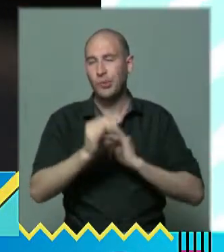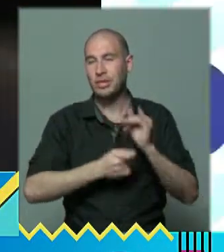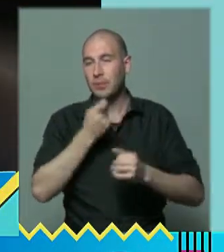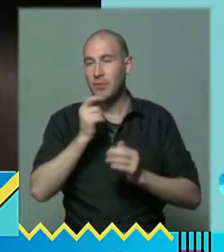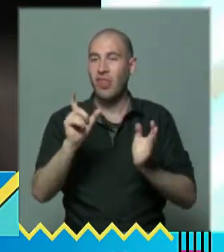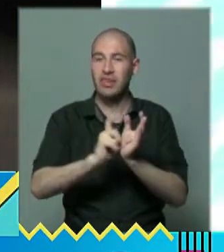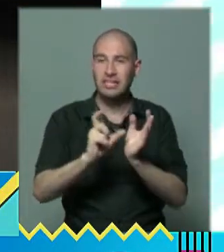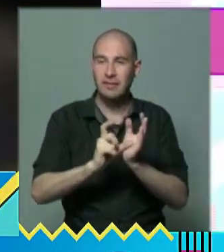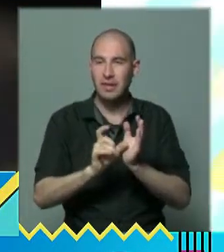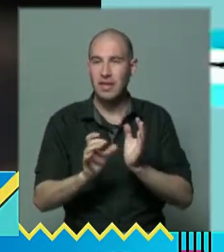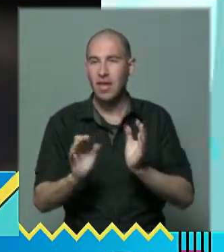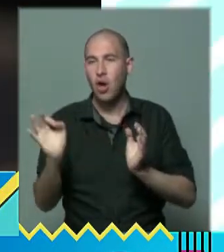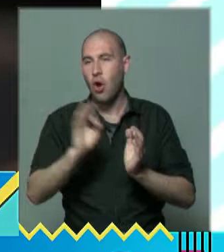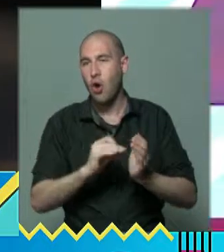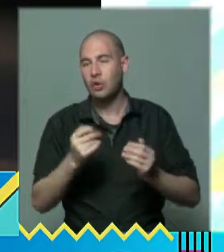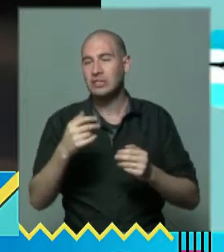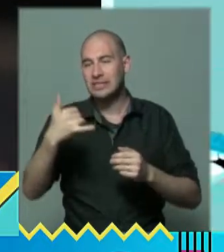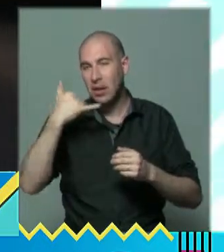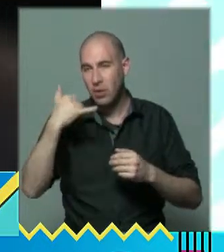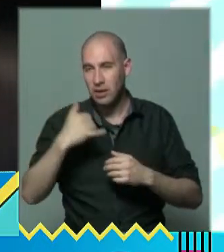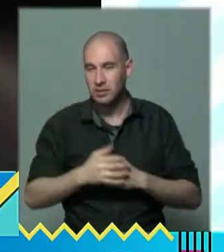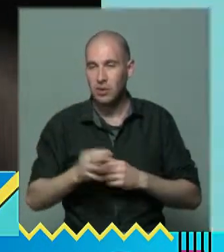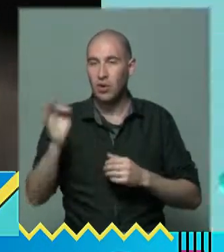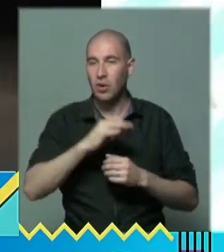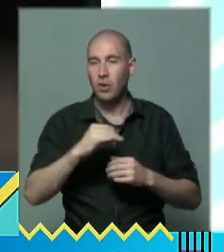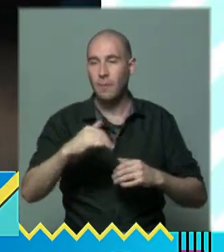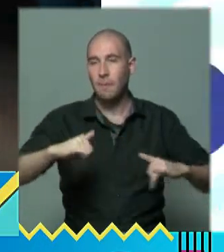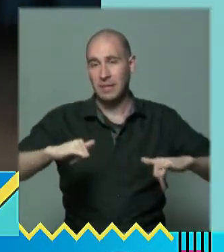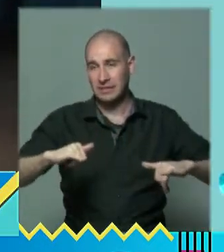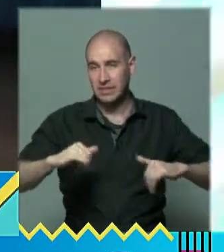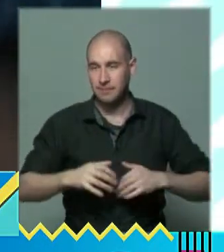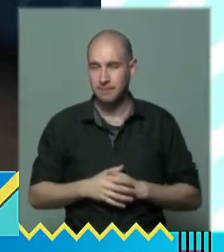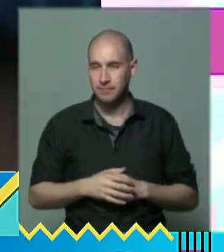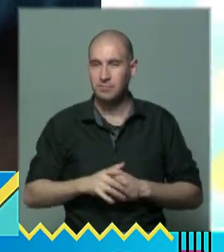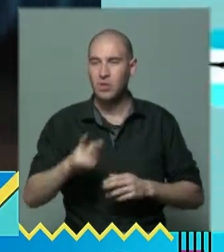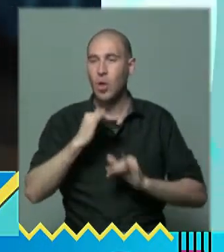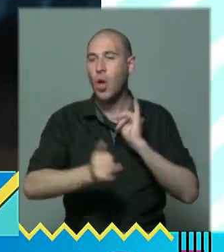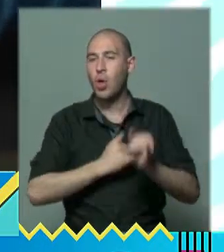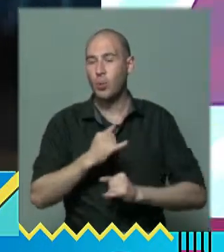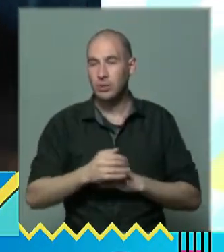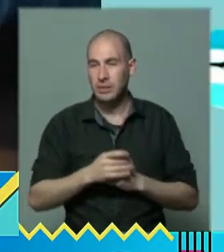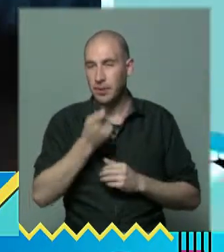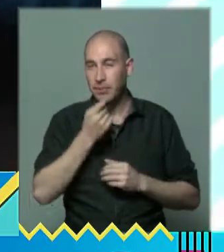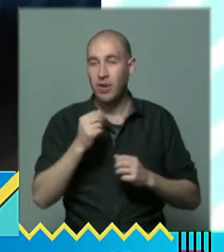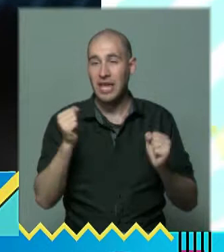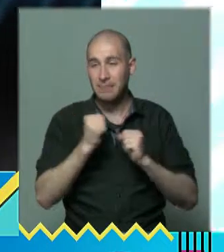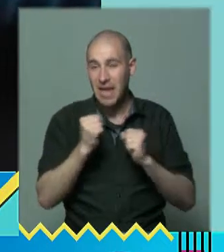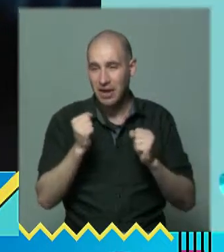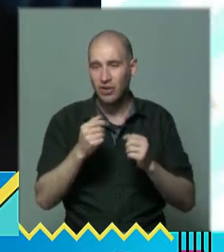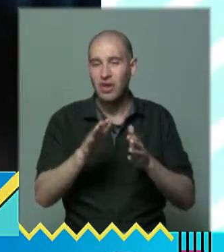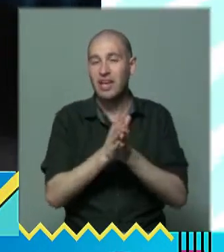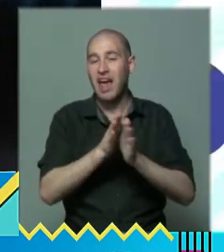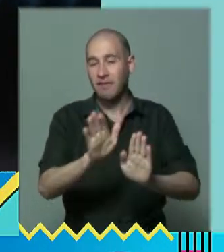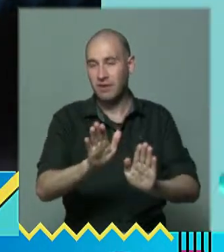de DirecTV o de un celular o de una pizza, ¿sí? Estamos hablando de que si en invierno no tenemos un